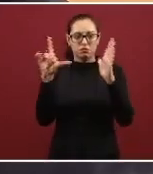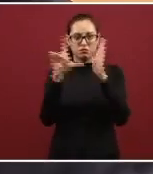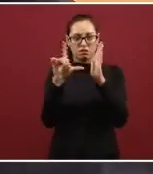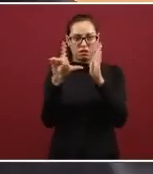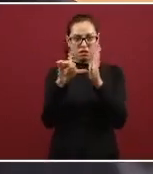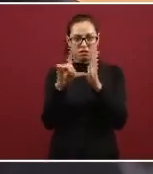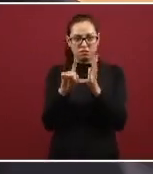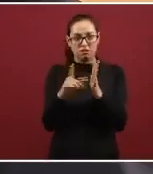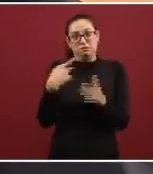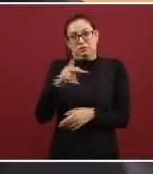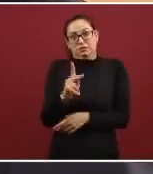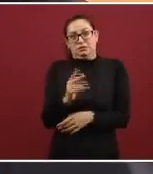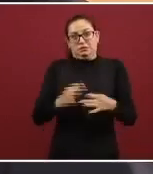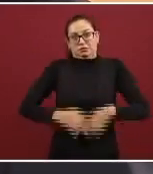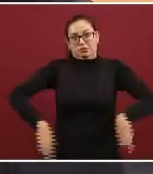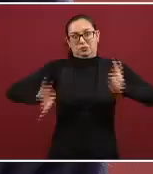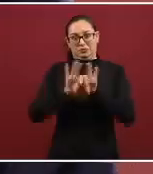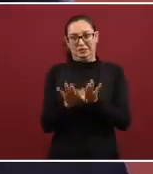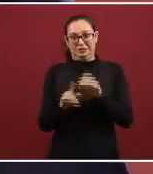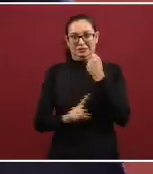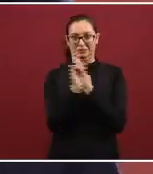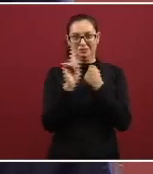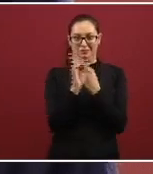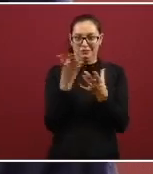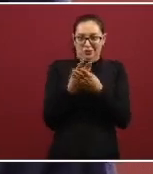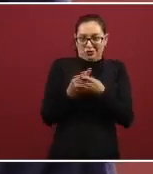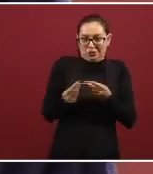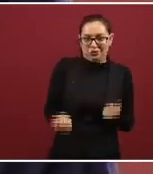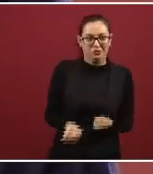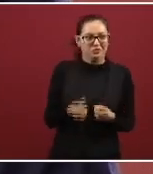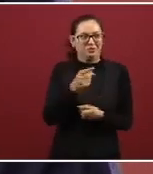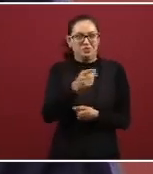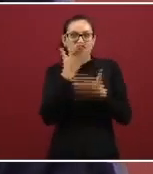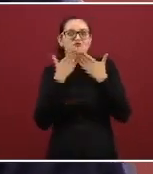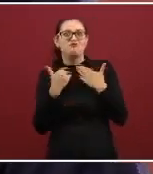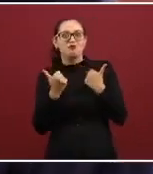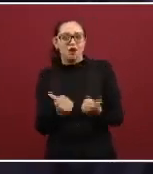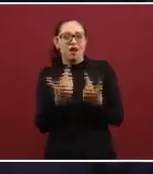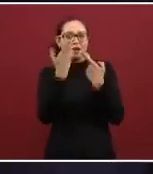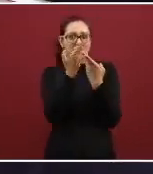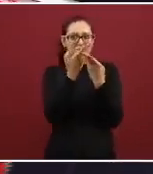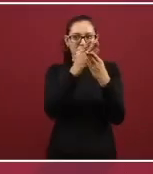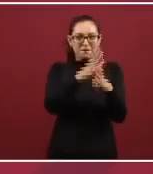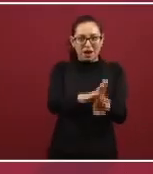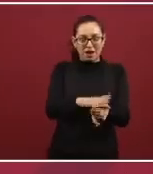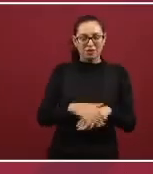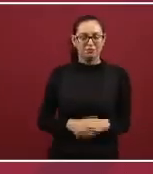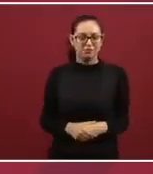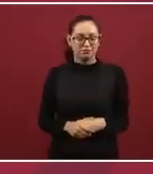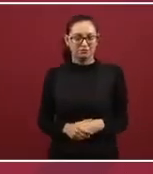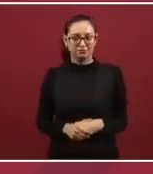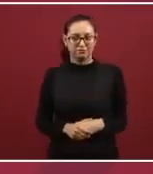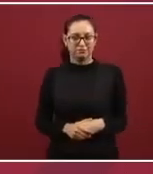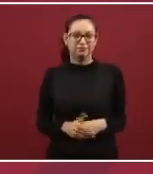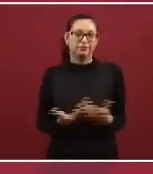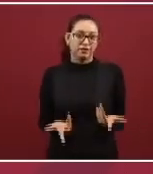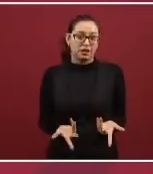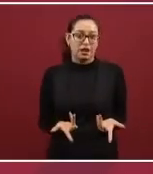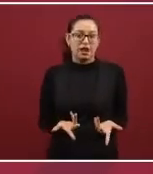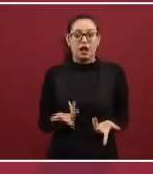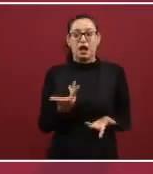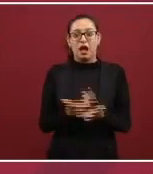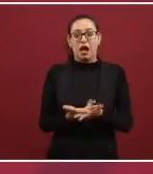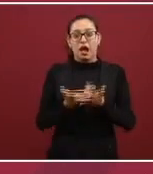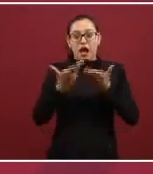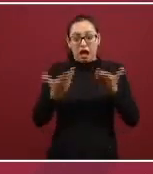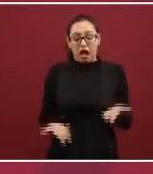pero tenemos que resolverlo para que lo que era Bansefin y ahora va a ser